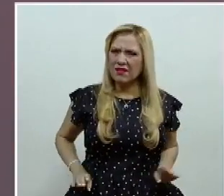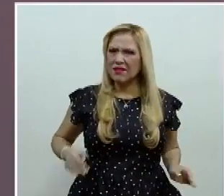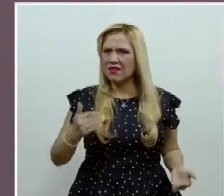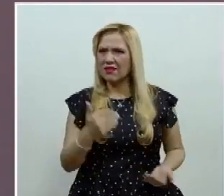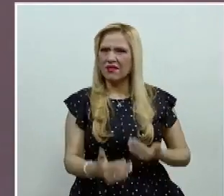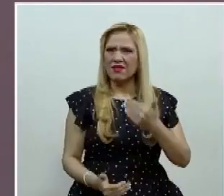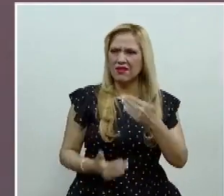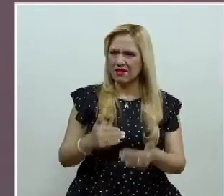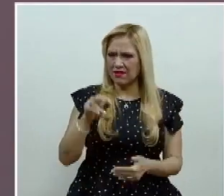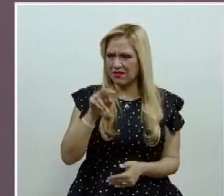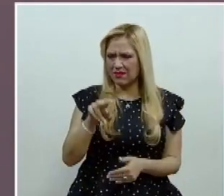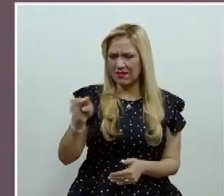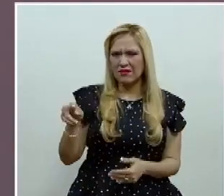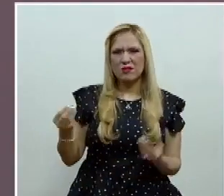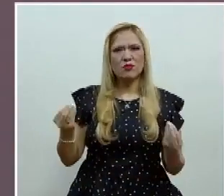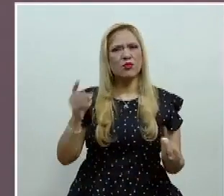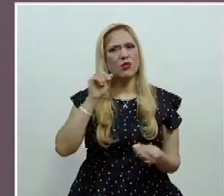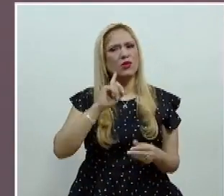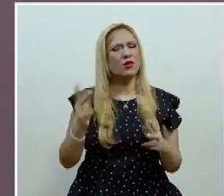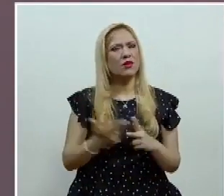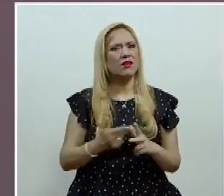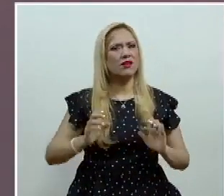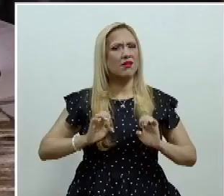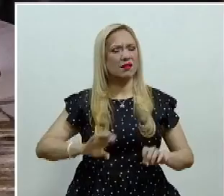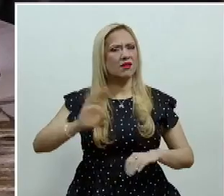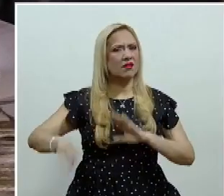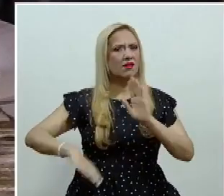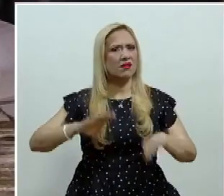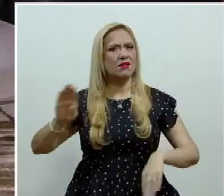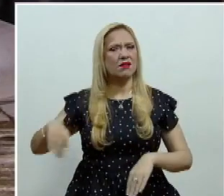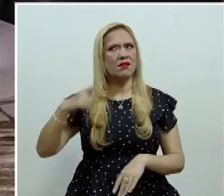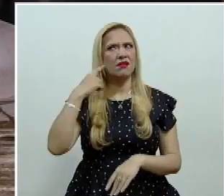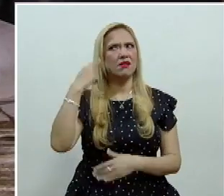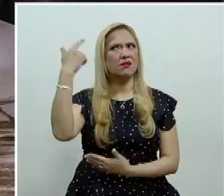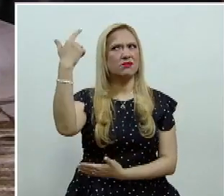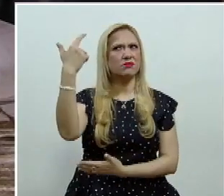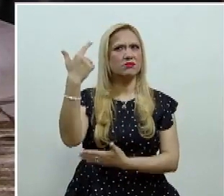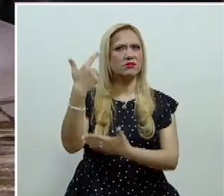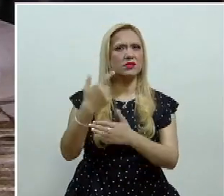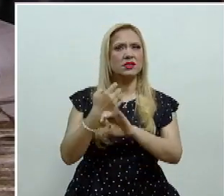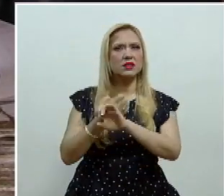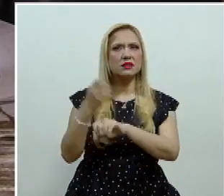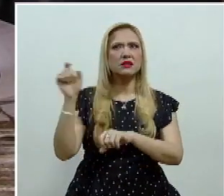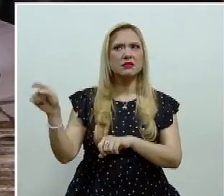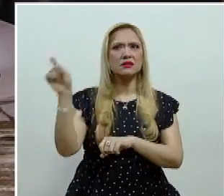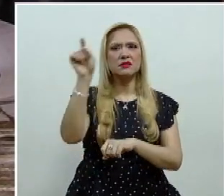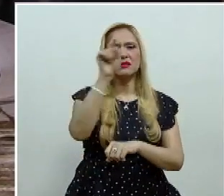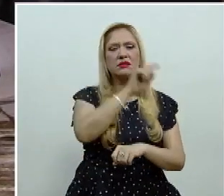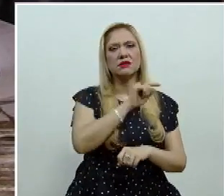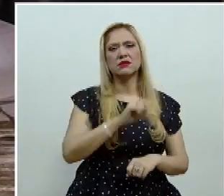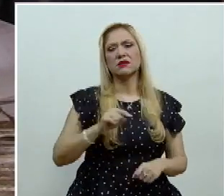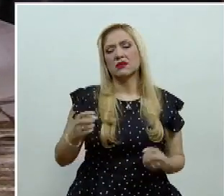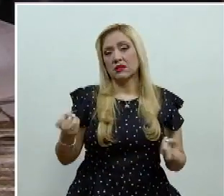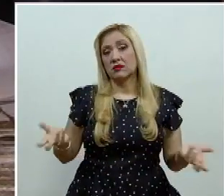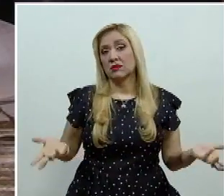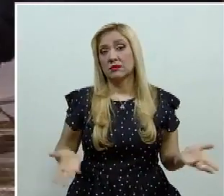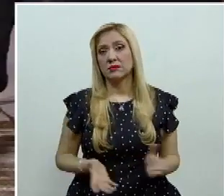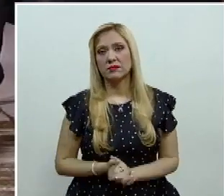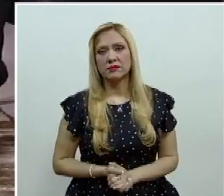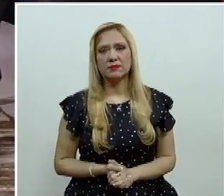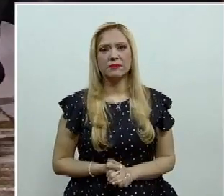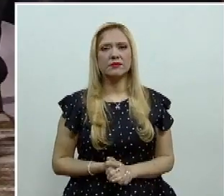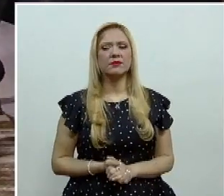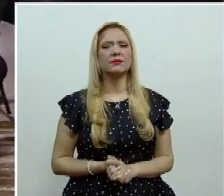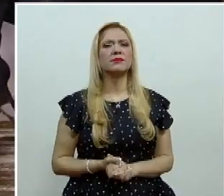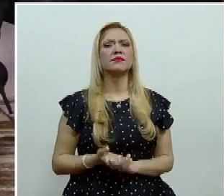nosotros estamos viendo la cantidad de feminicidios que estamos reportando dependiendo de la entidad en la que también nos encontremos. ¿Qué tan...